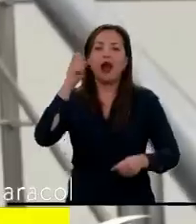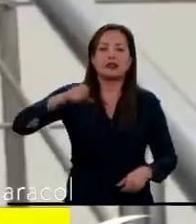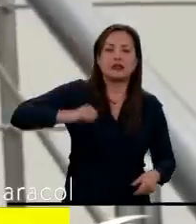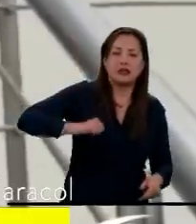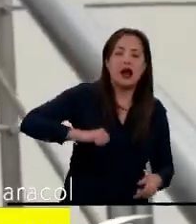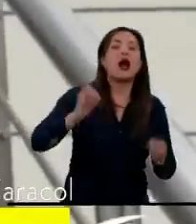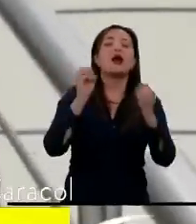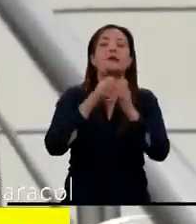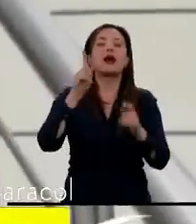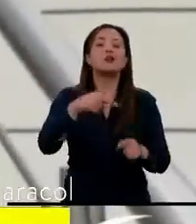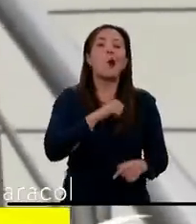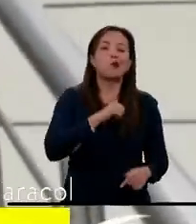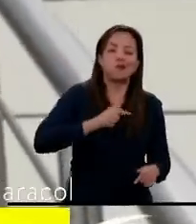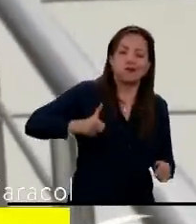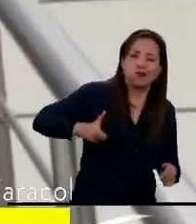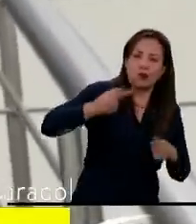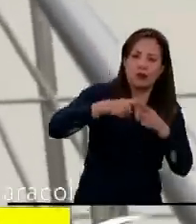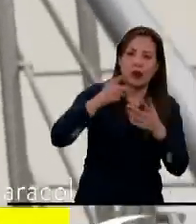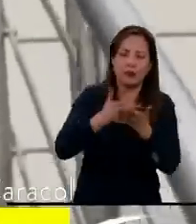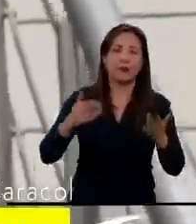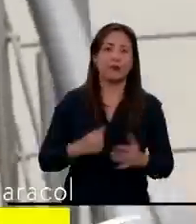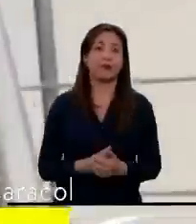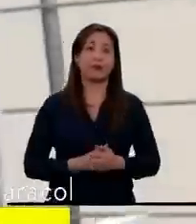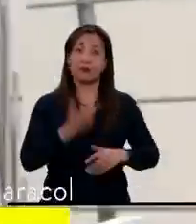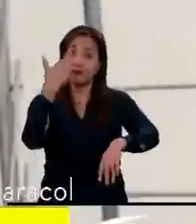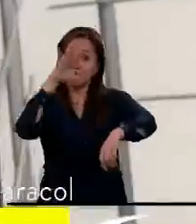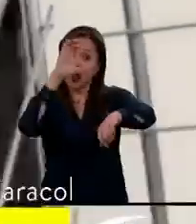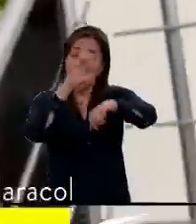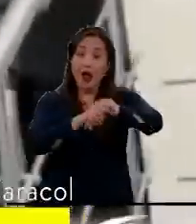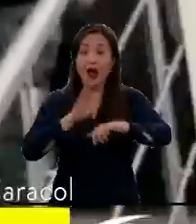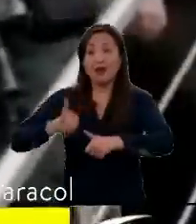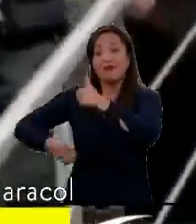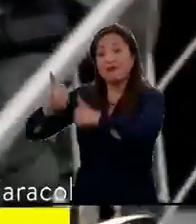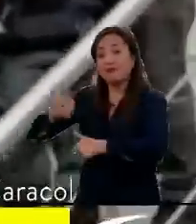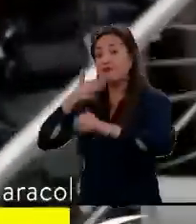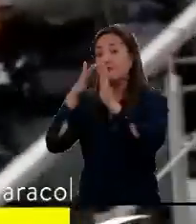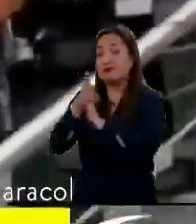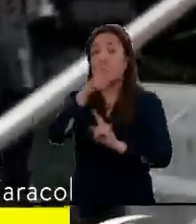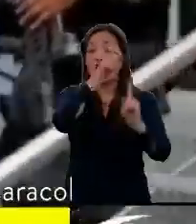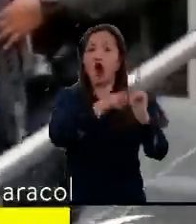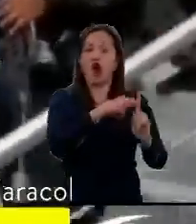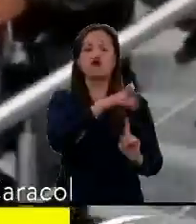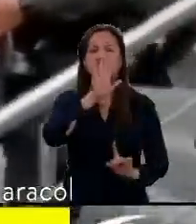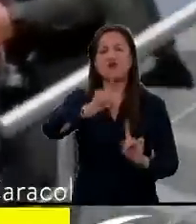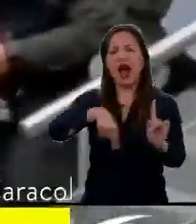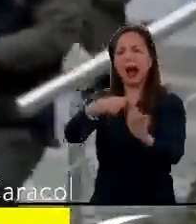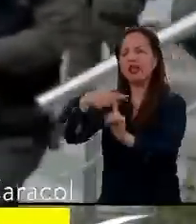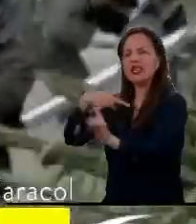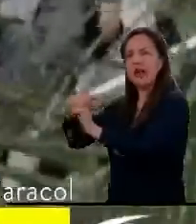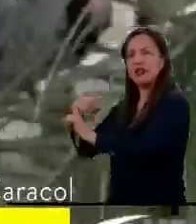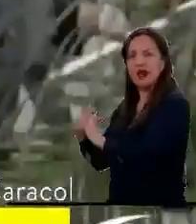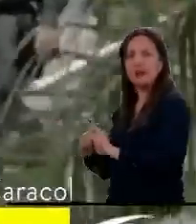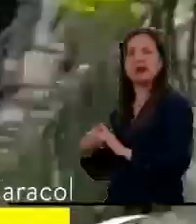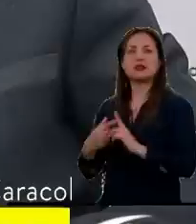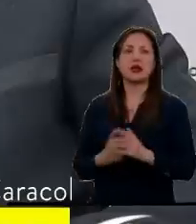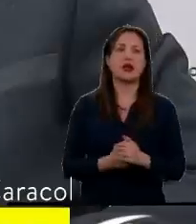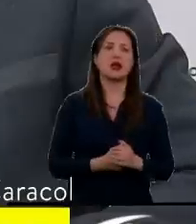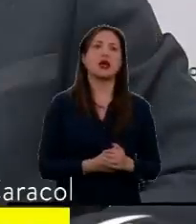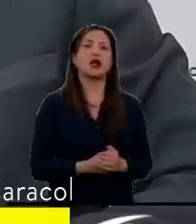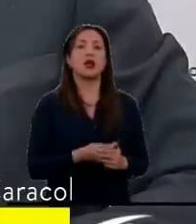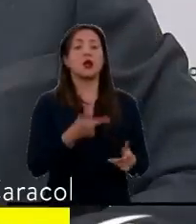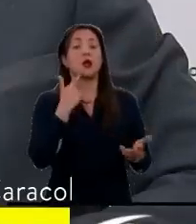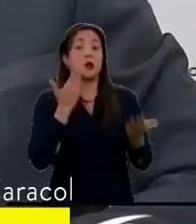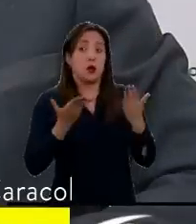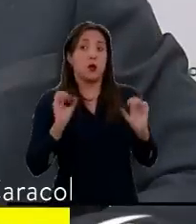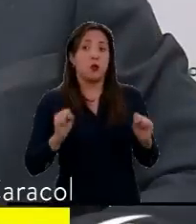posesión ilegal de armas de fuego ya capturado cuenta de los agentes que el hombre habría amenazado de muerte a varias personas le podría pasar